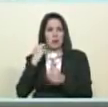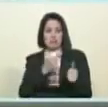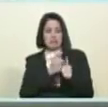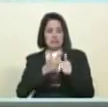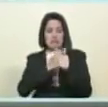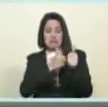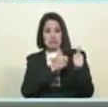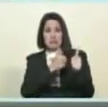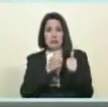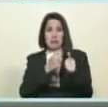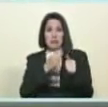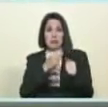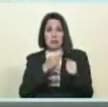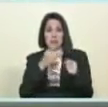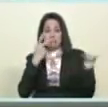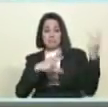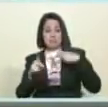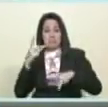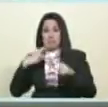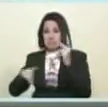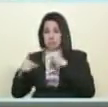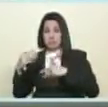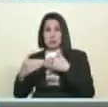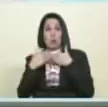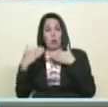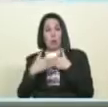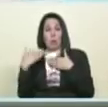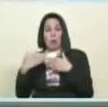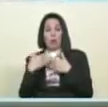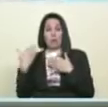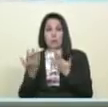Tira la piedra y esconde la mano.